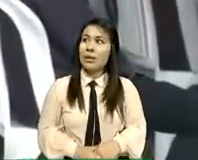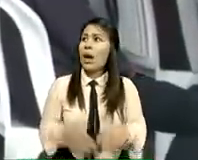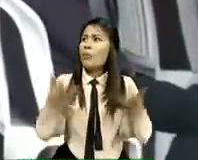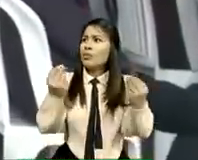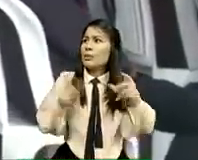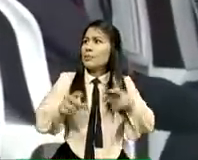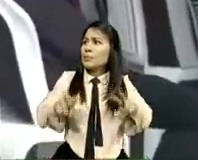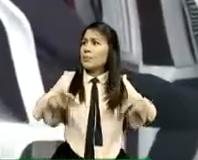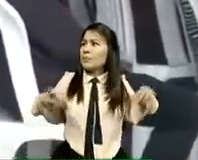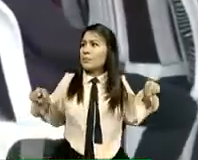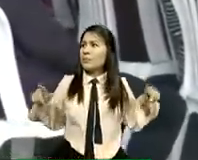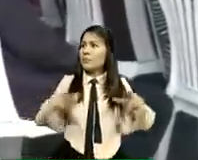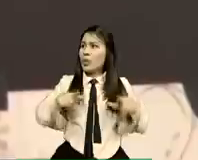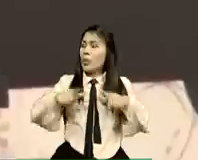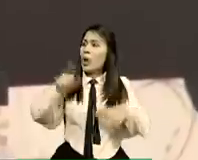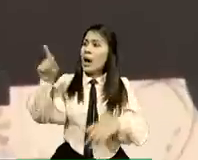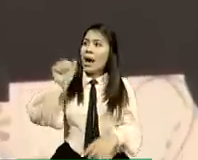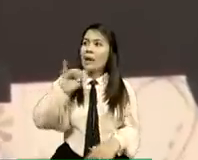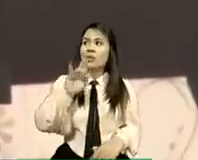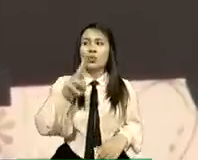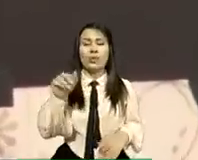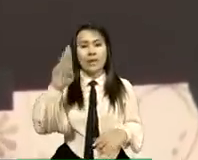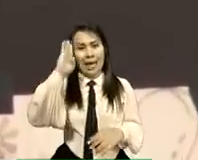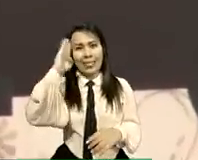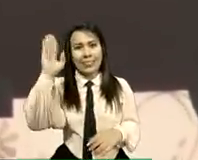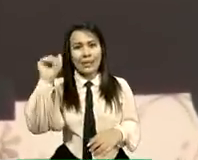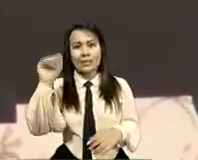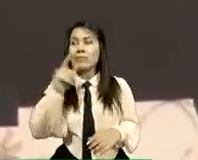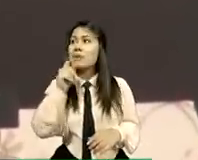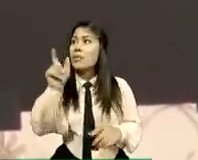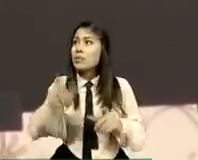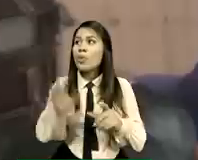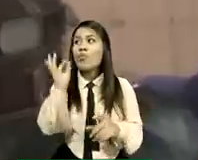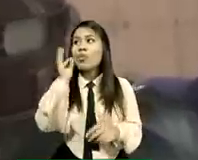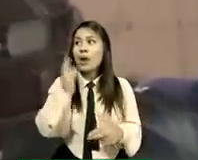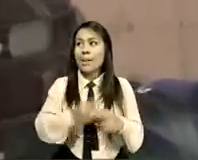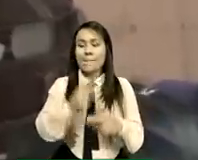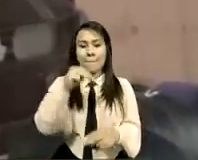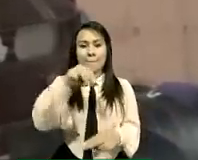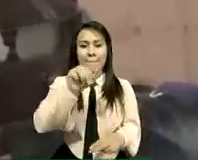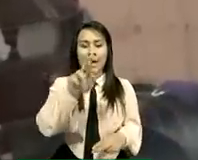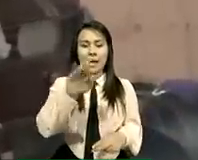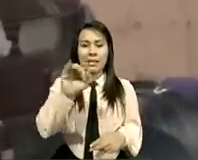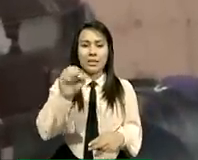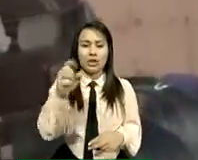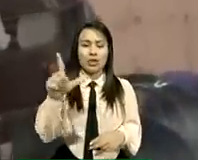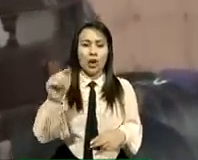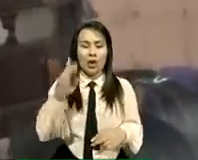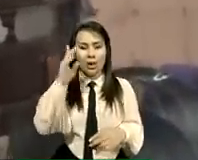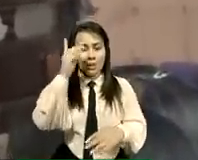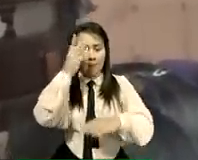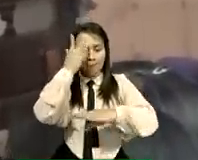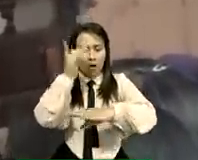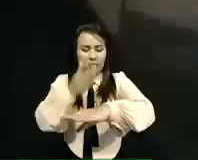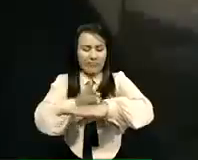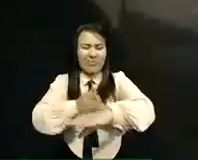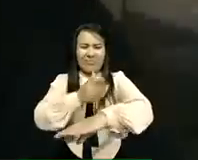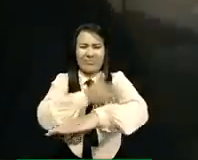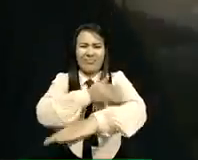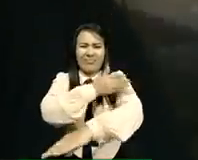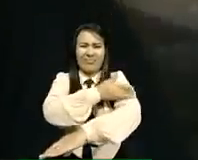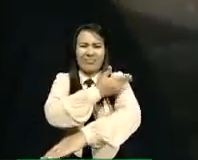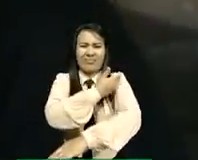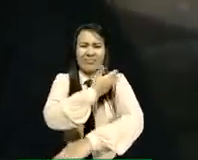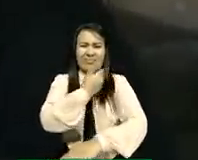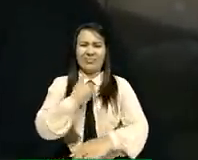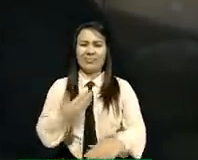Masivamente los habitantes de la parroquia Ayuriquín despidieron a Marisol L., la mujer embarazada que fue asesinada y despedazada por su expareja. ¿Cómo